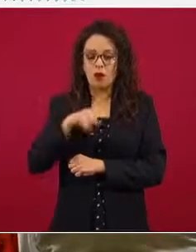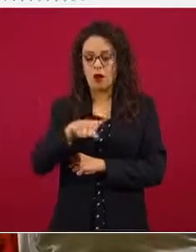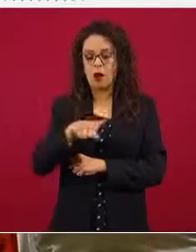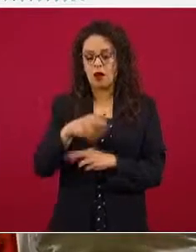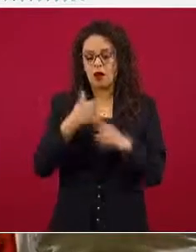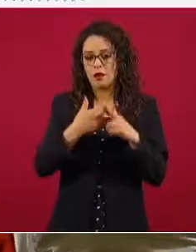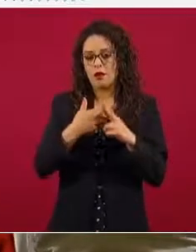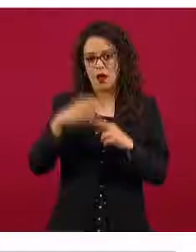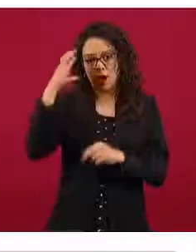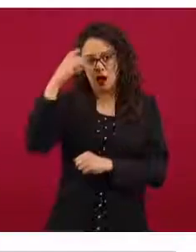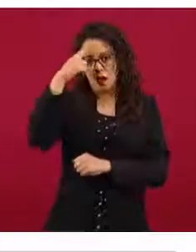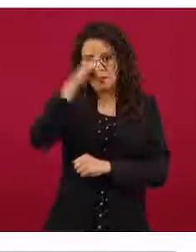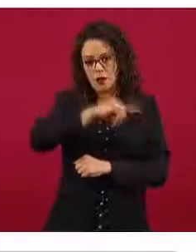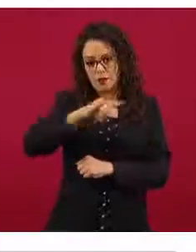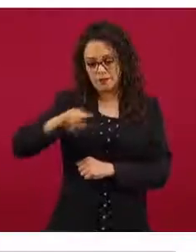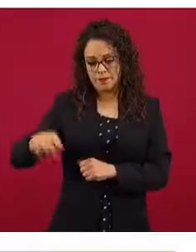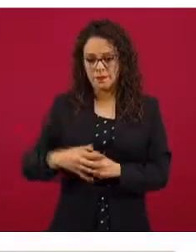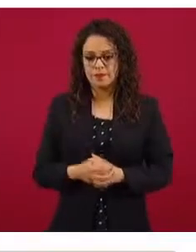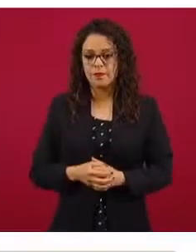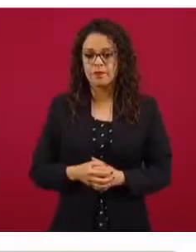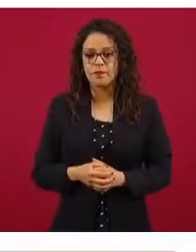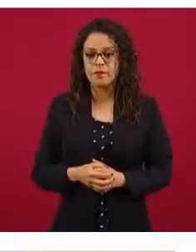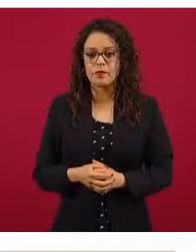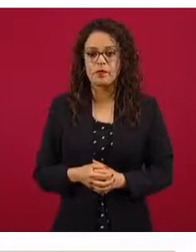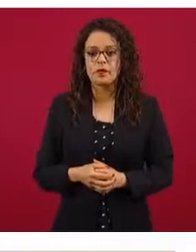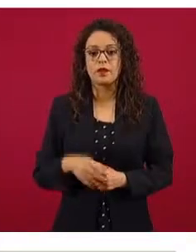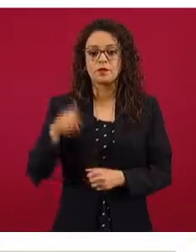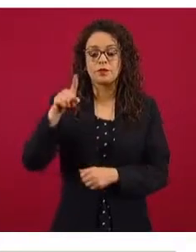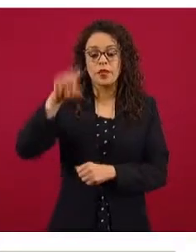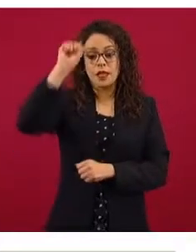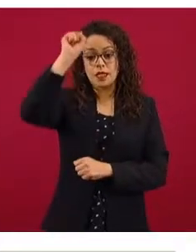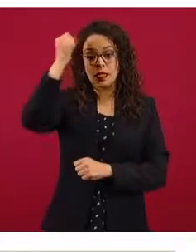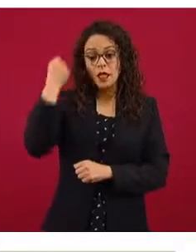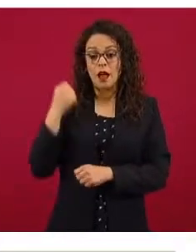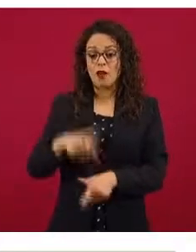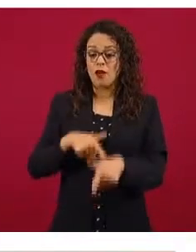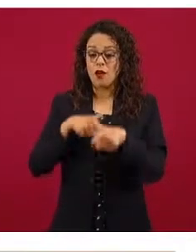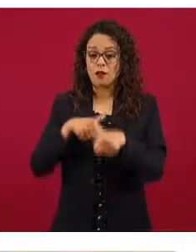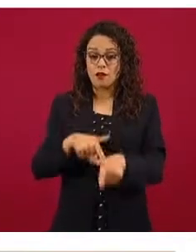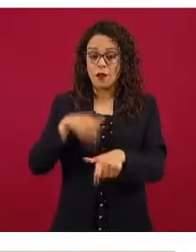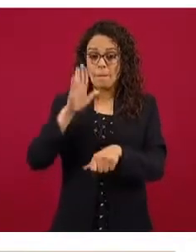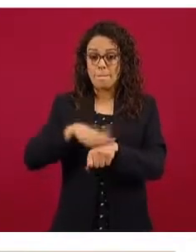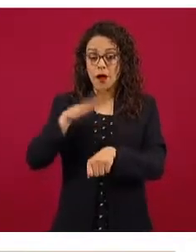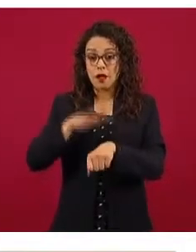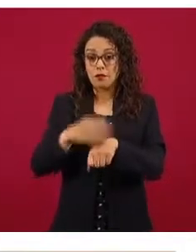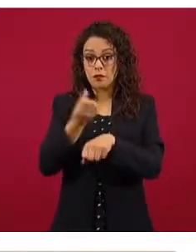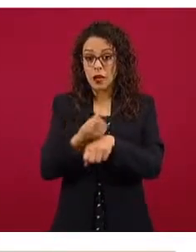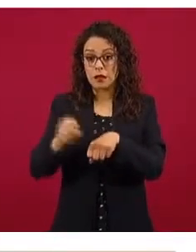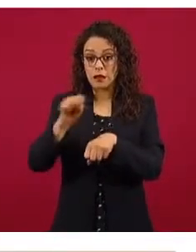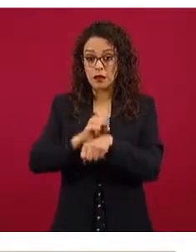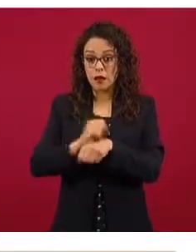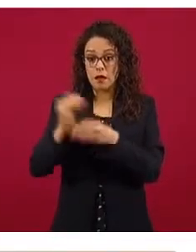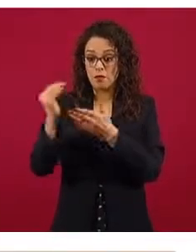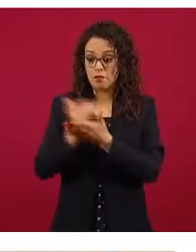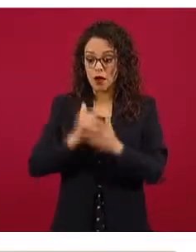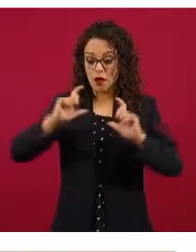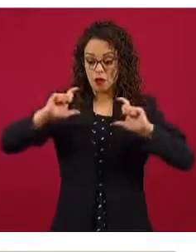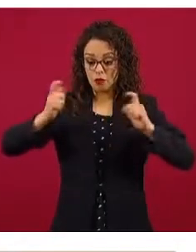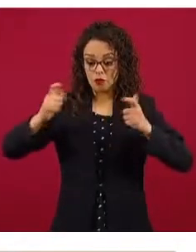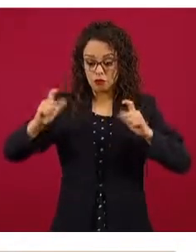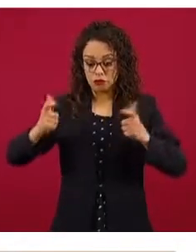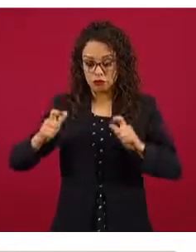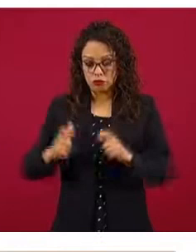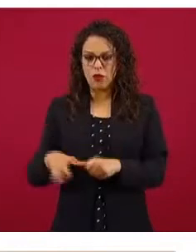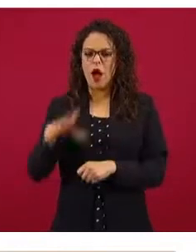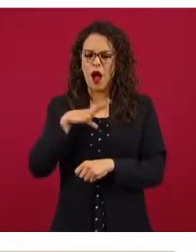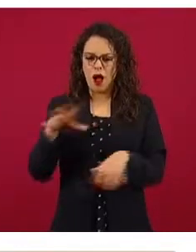siguiente. Sinaloa es el estado que tiene la mayor cantidad de semanas consecutivas en reducción, con variaciones como suele ocurrir,